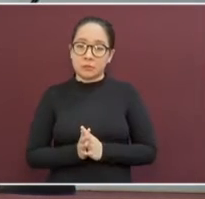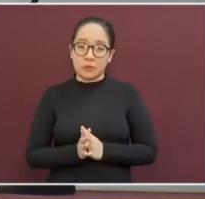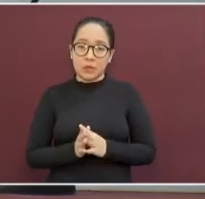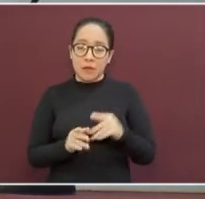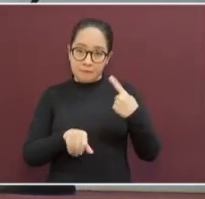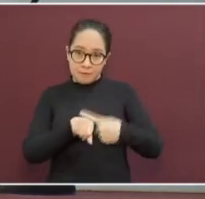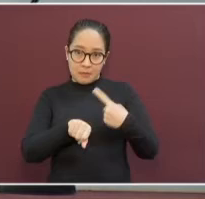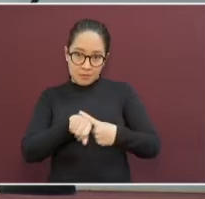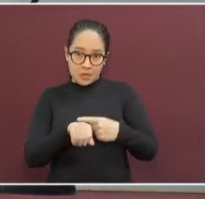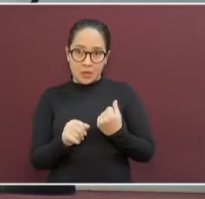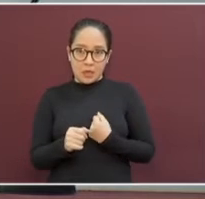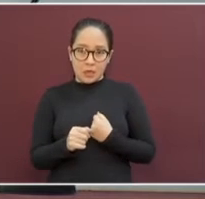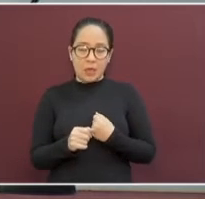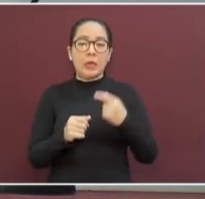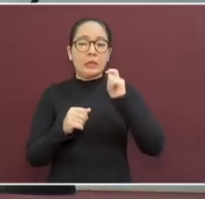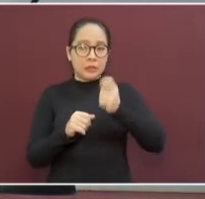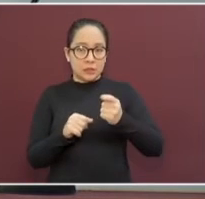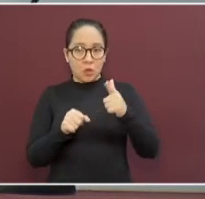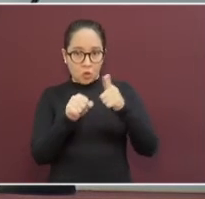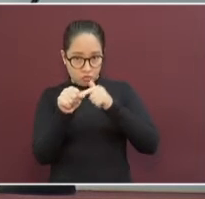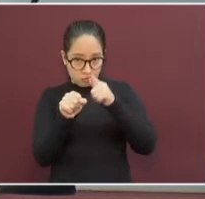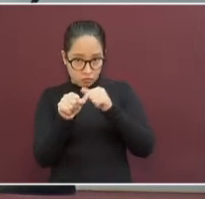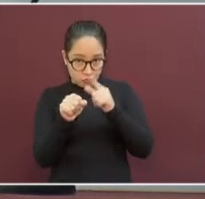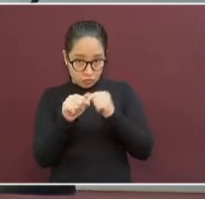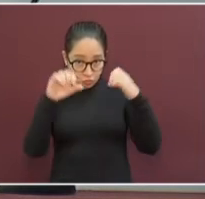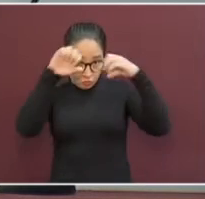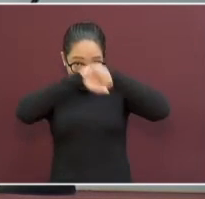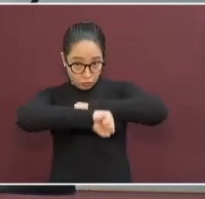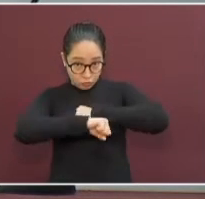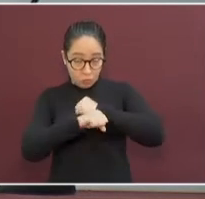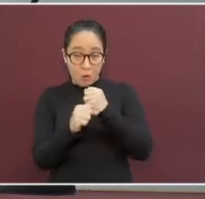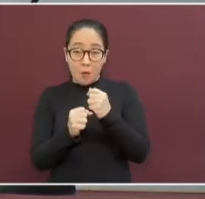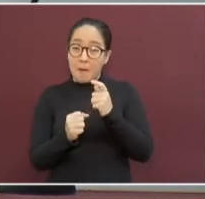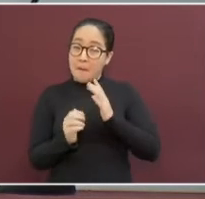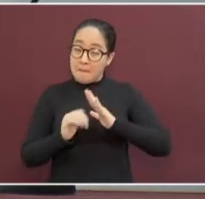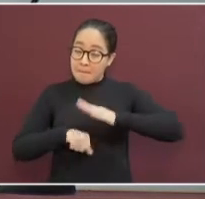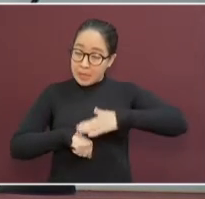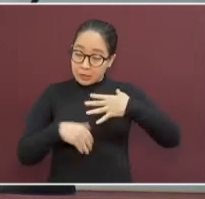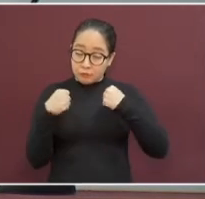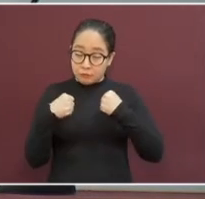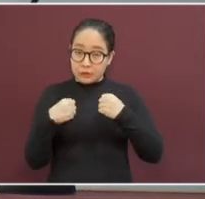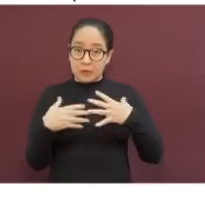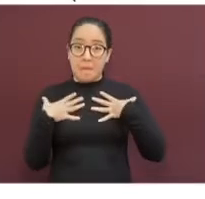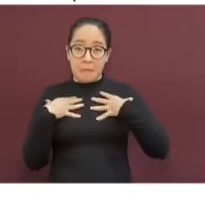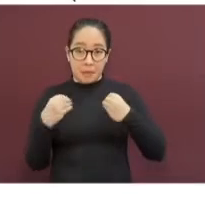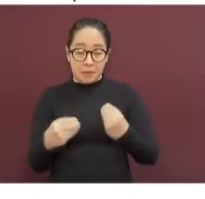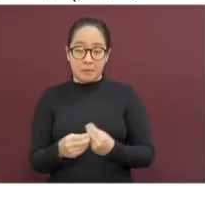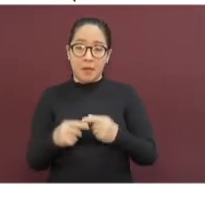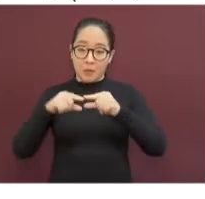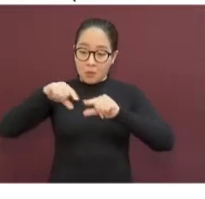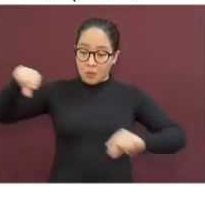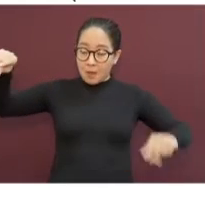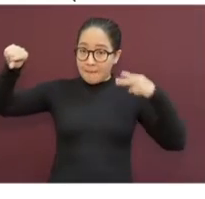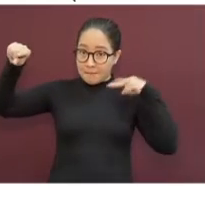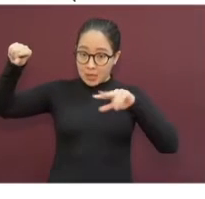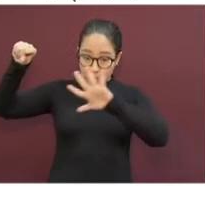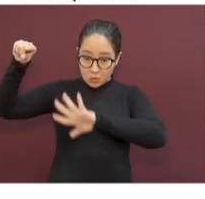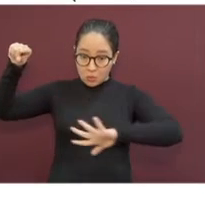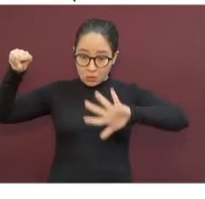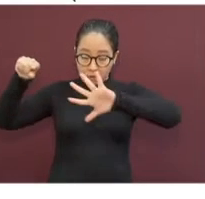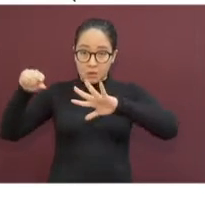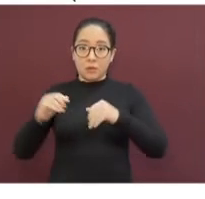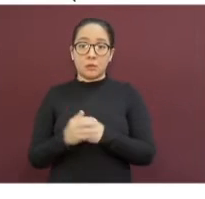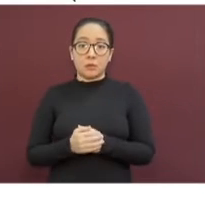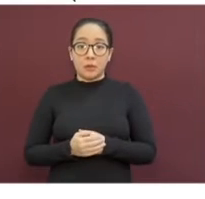cuales se identifican en diferente color entre más obscuro es mayor la transmisión en la región centro el municipio de veracruz